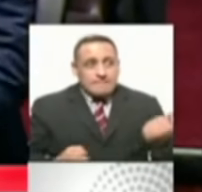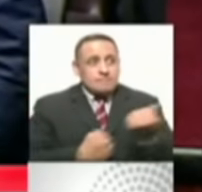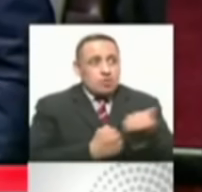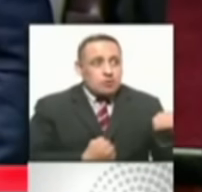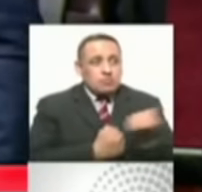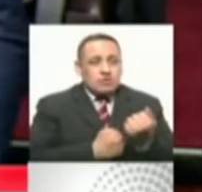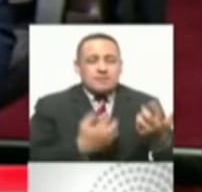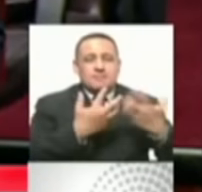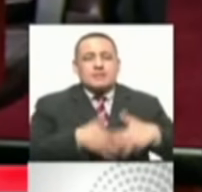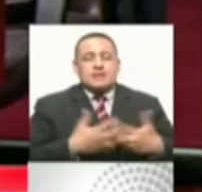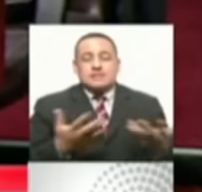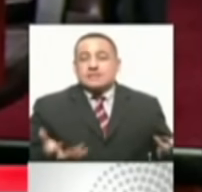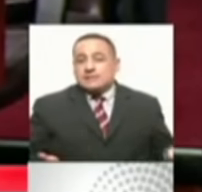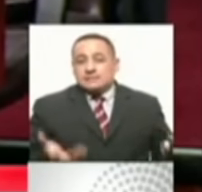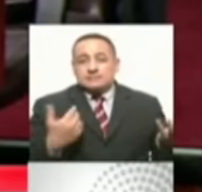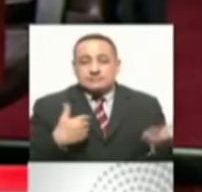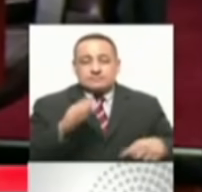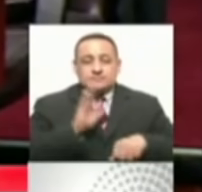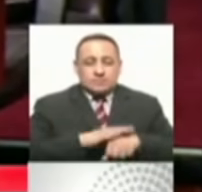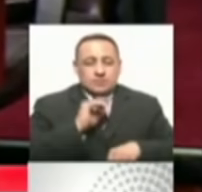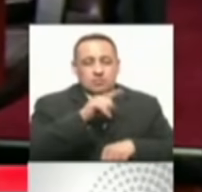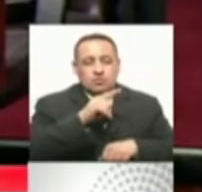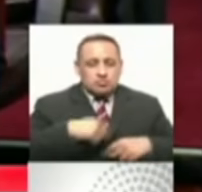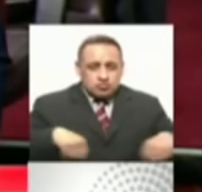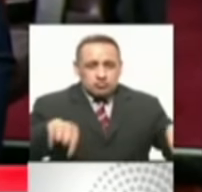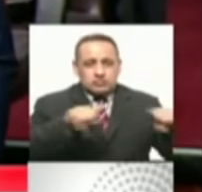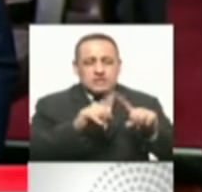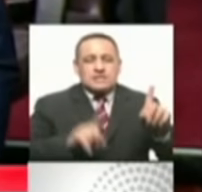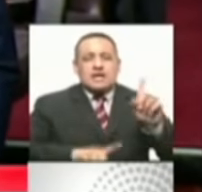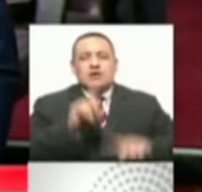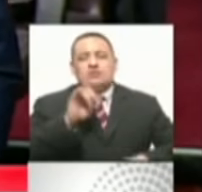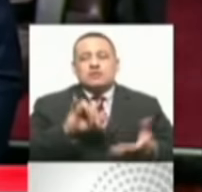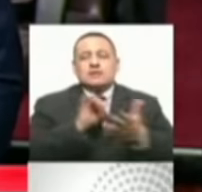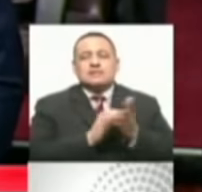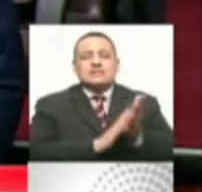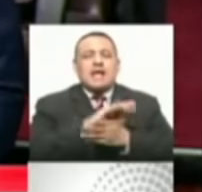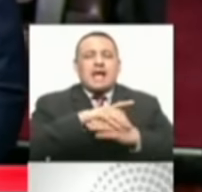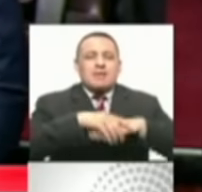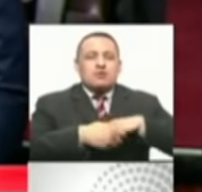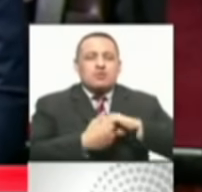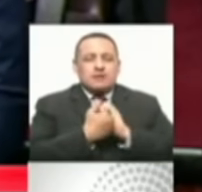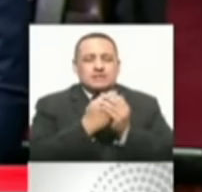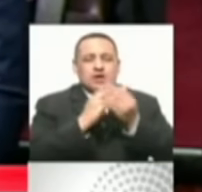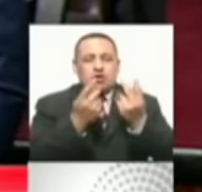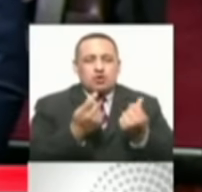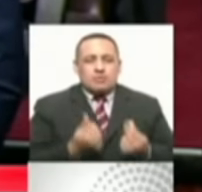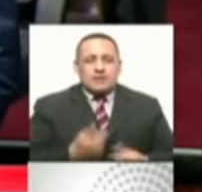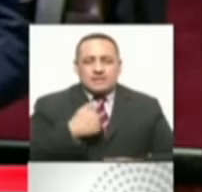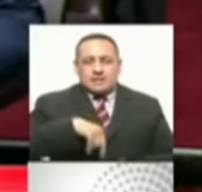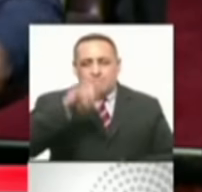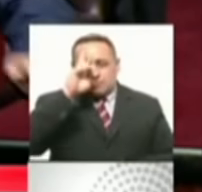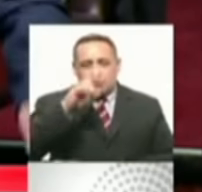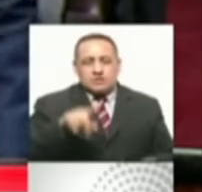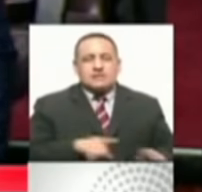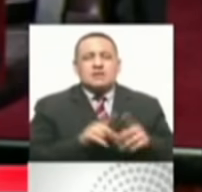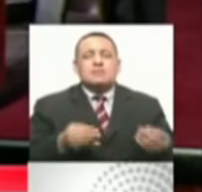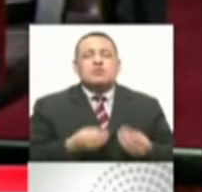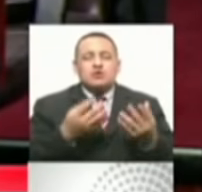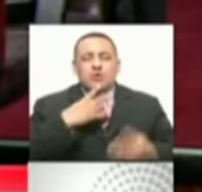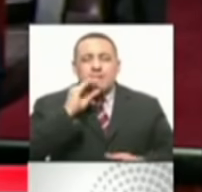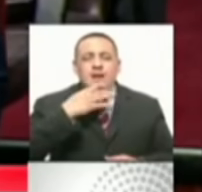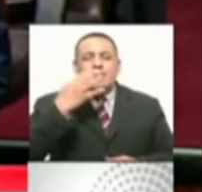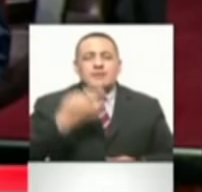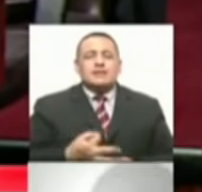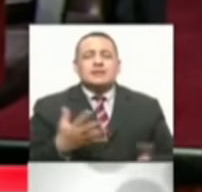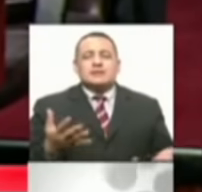lo dicho. Por eso, ¿respaldan a Bellido entonces? Reitero, él lo ha dicho de manera pública y su accionar será